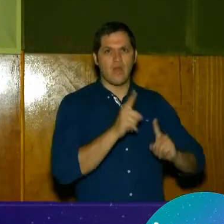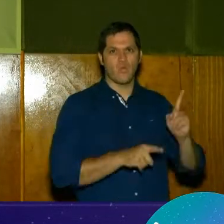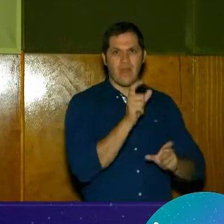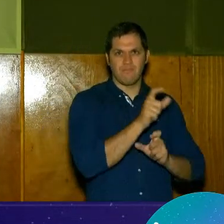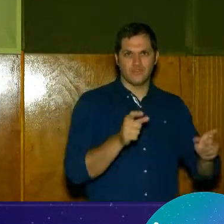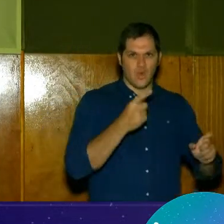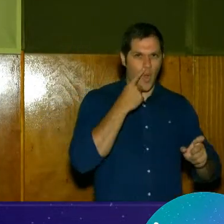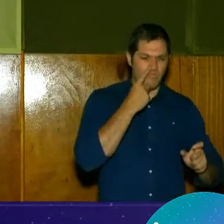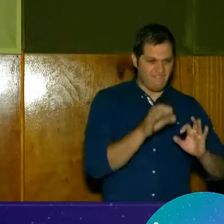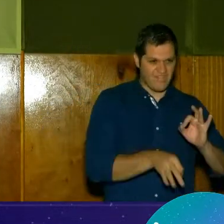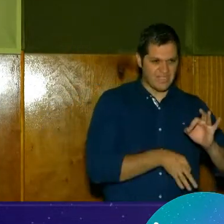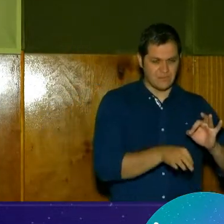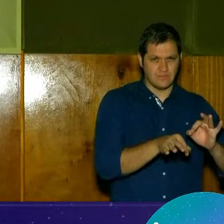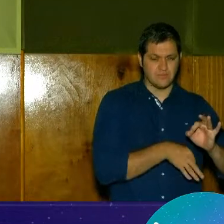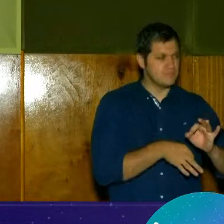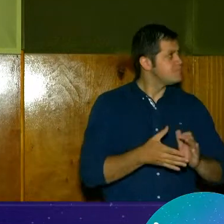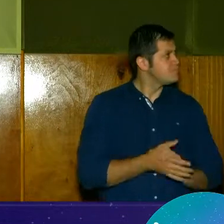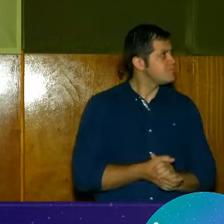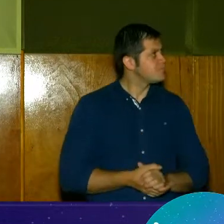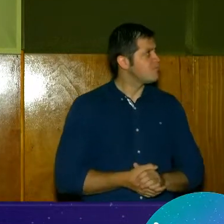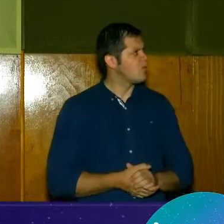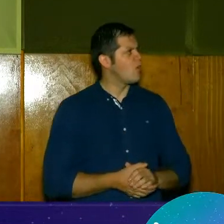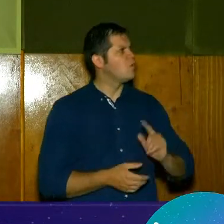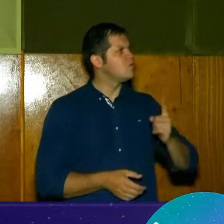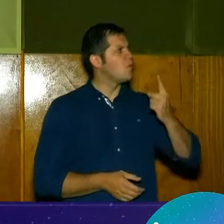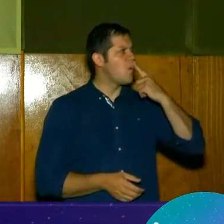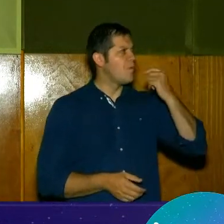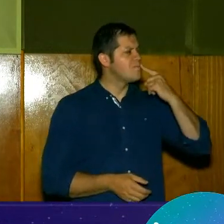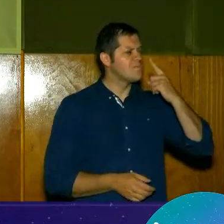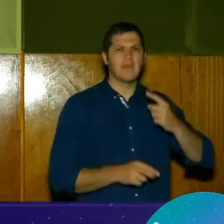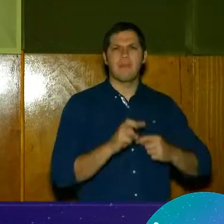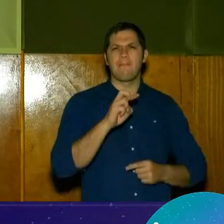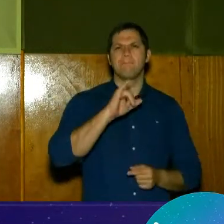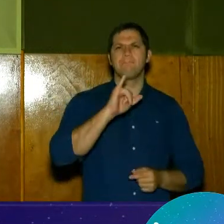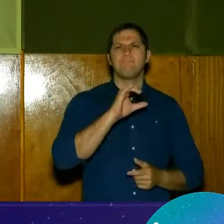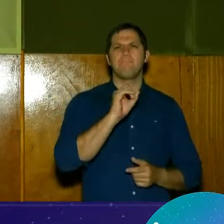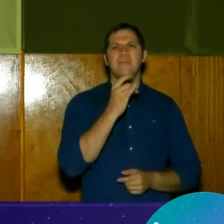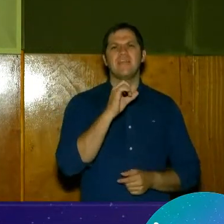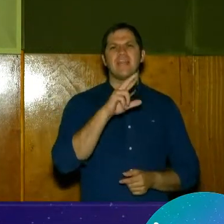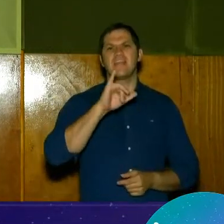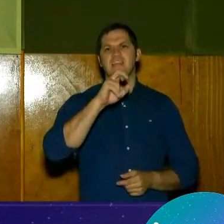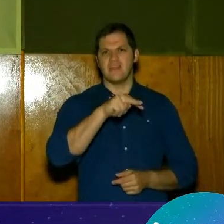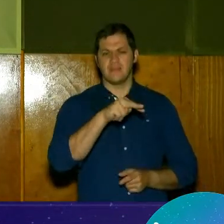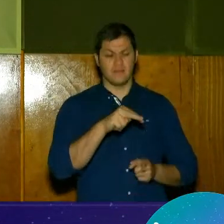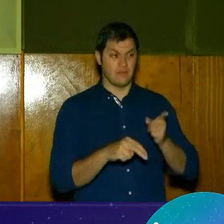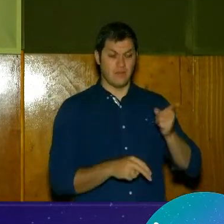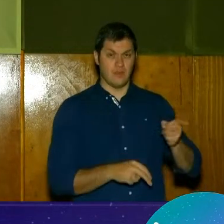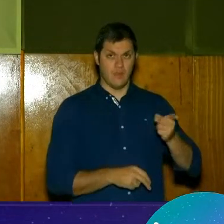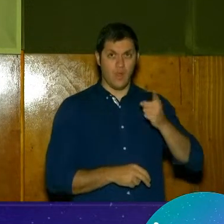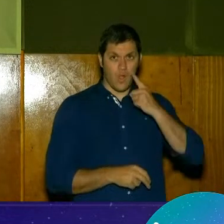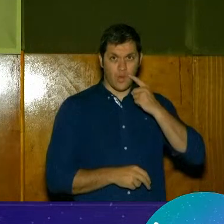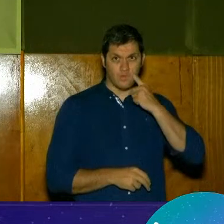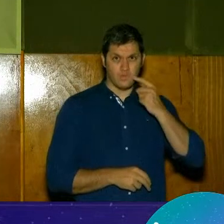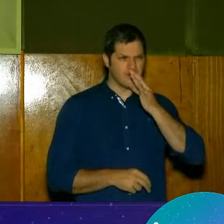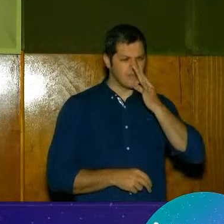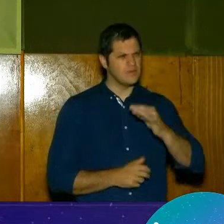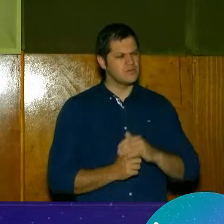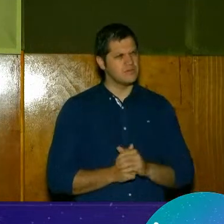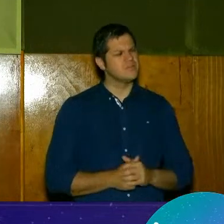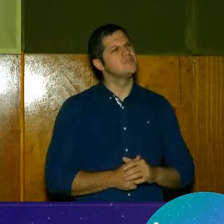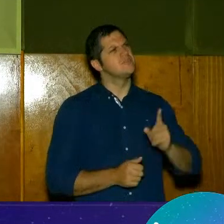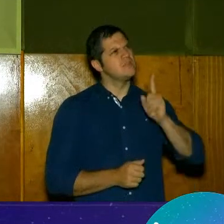mujeres que trabajan para científicos hombres porque en aquel entonces el director del observatorio